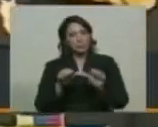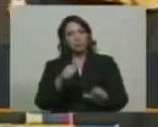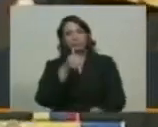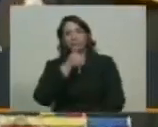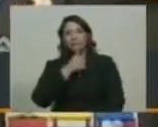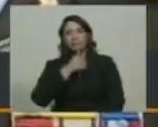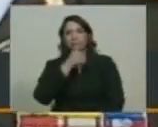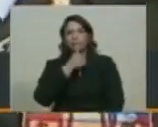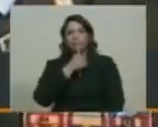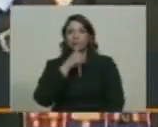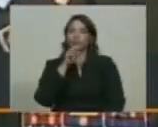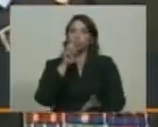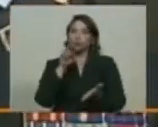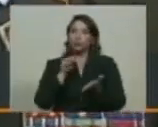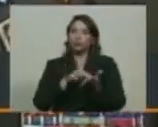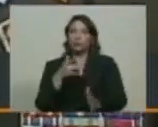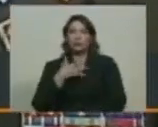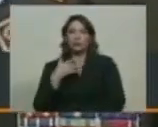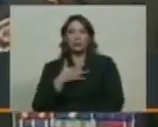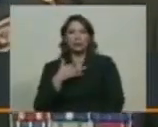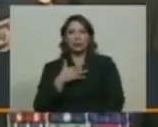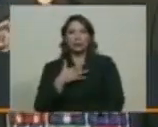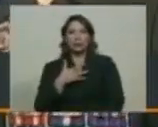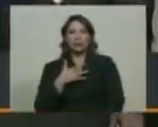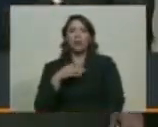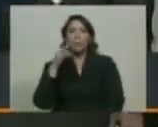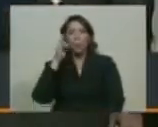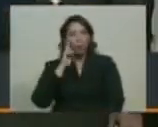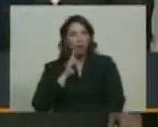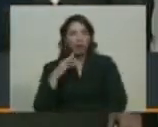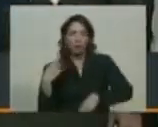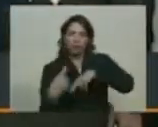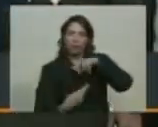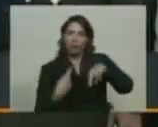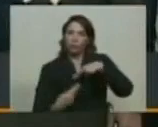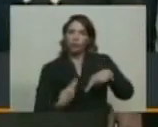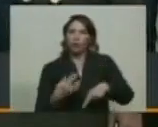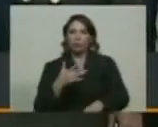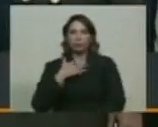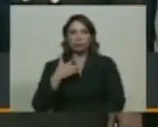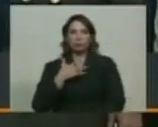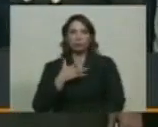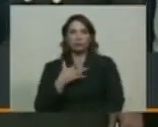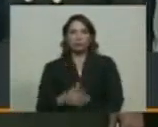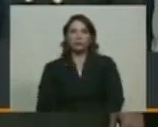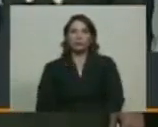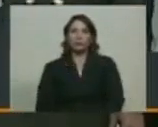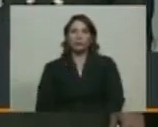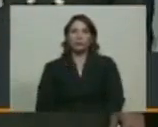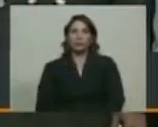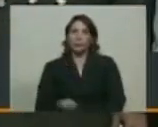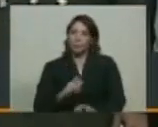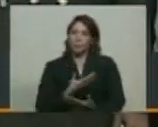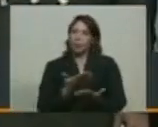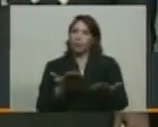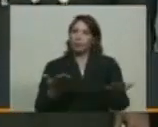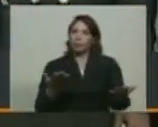en el nacionalismo bolivariano y revolucionario que merece nuestra